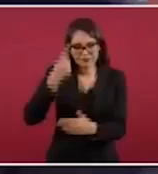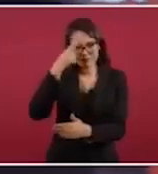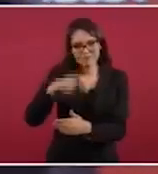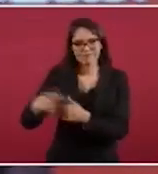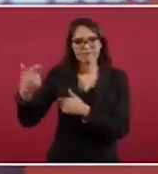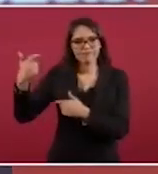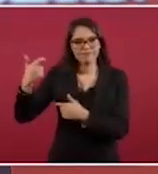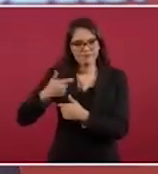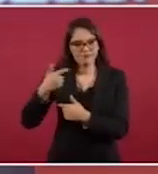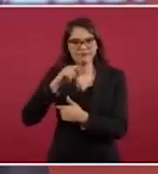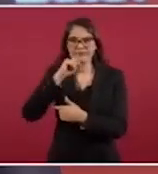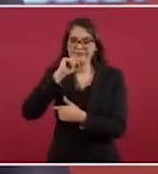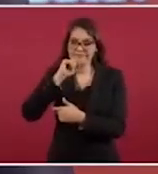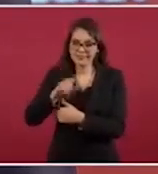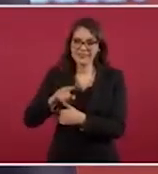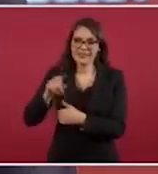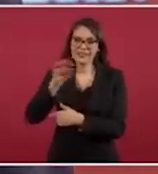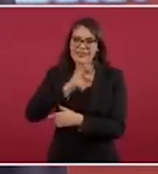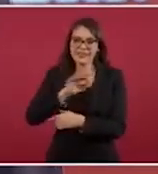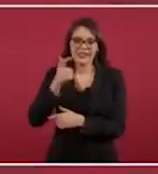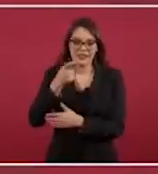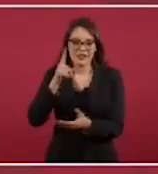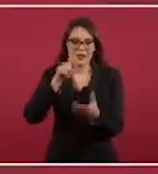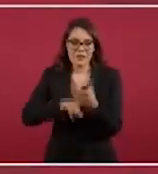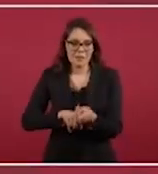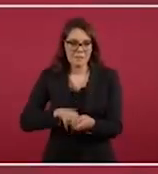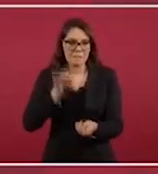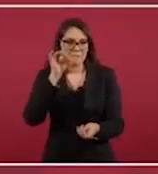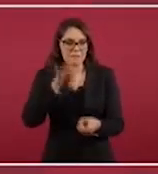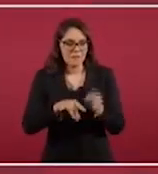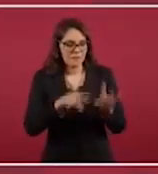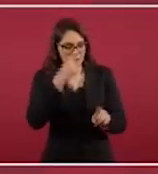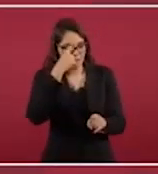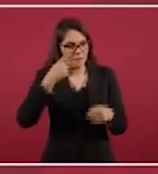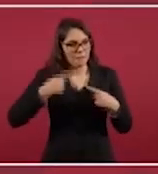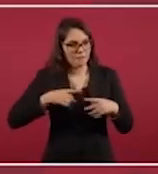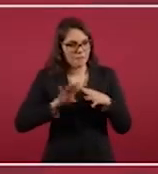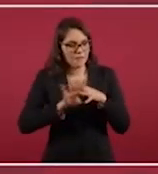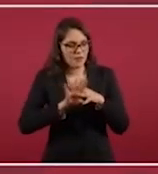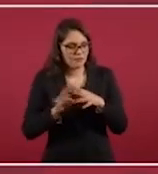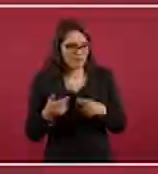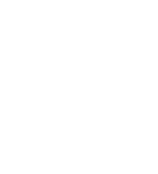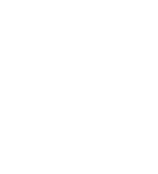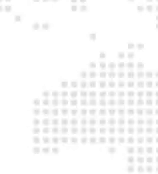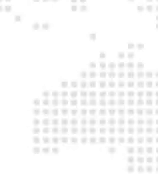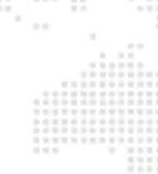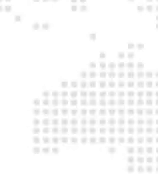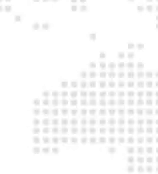con inversión de migrantes, de paisanos.